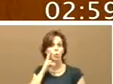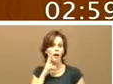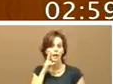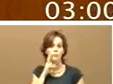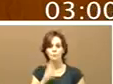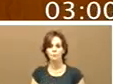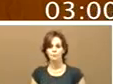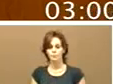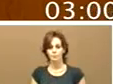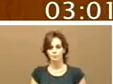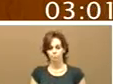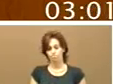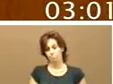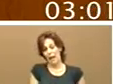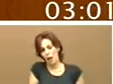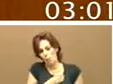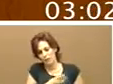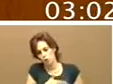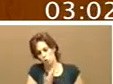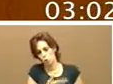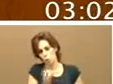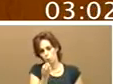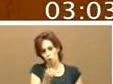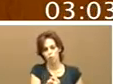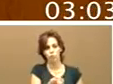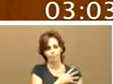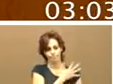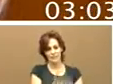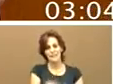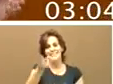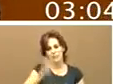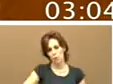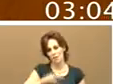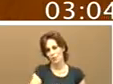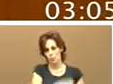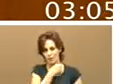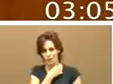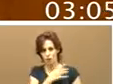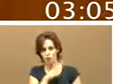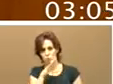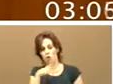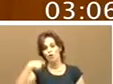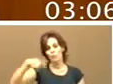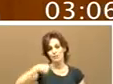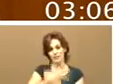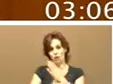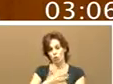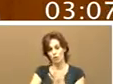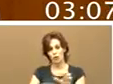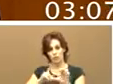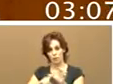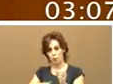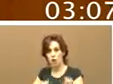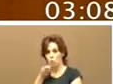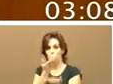que lamento, en cierta forma, que hayamos perdido los tres meses que, desde que el presidente del Gobierno de Extremadura lo planteó en el